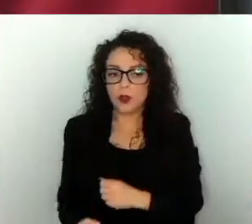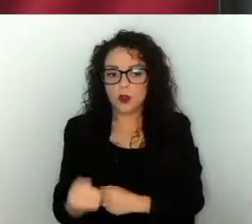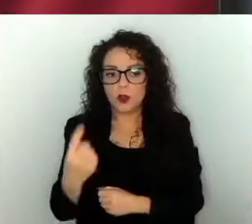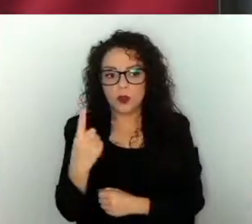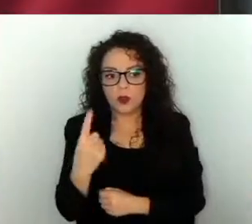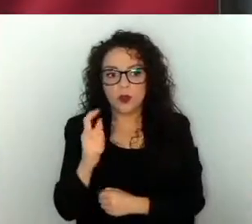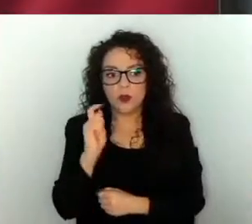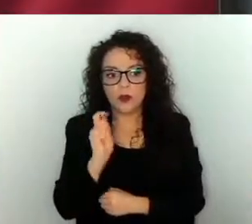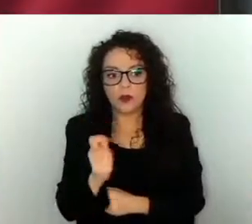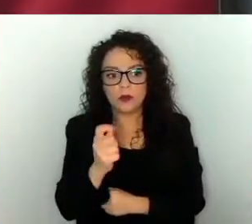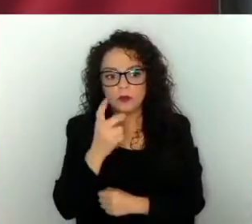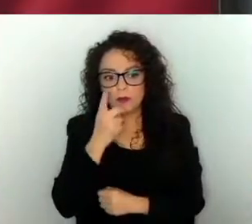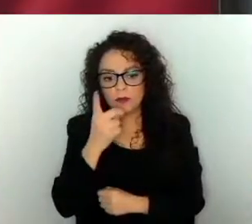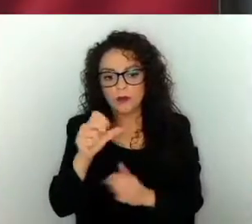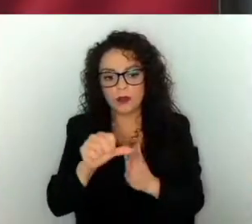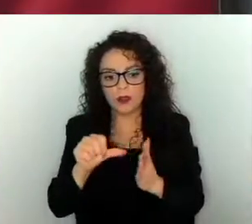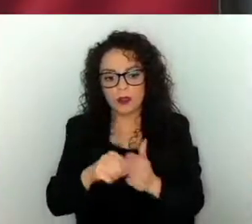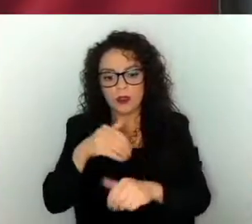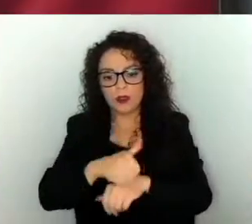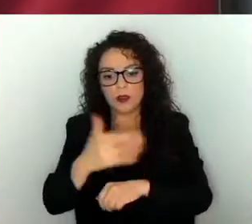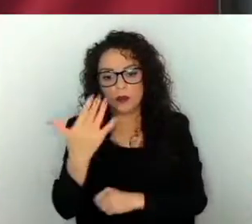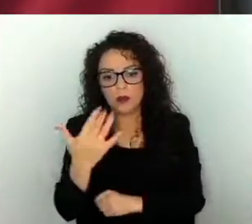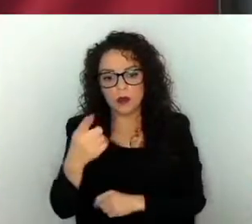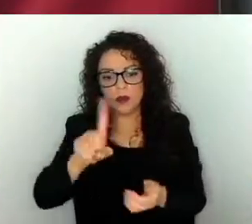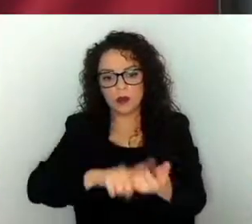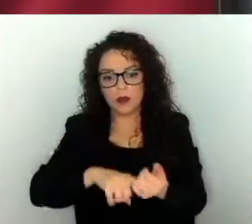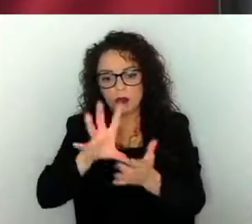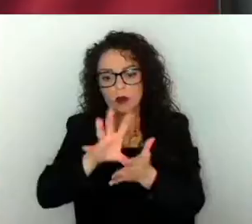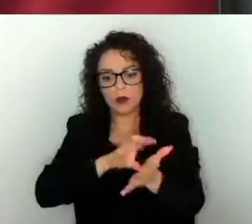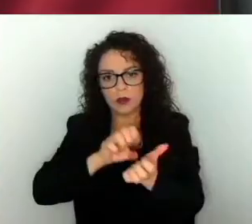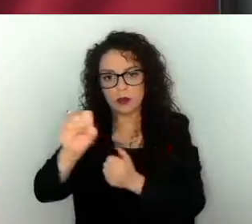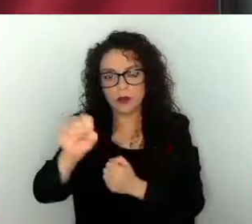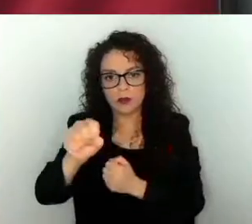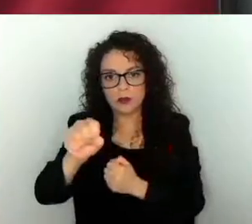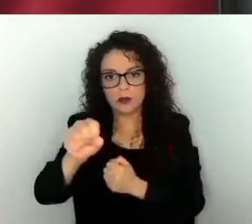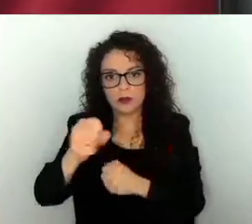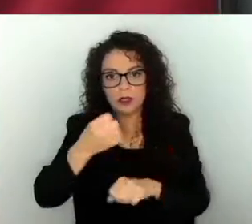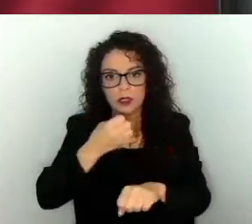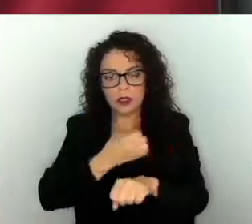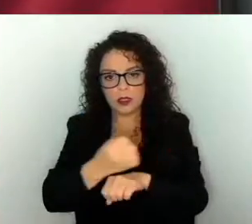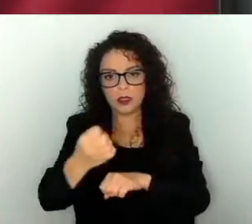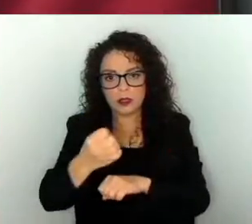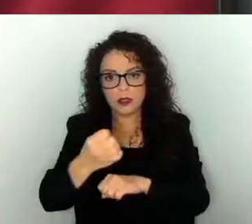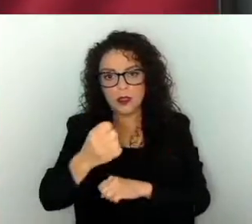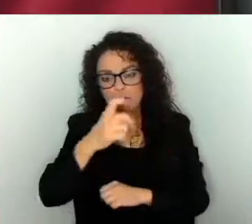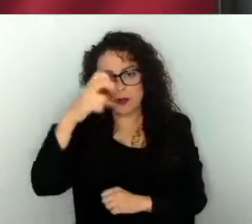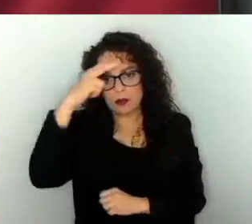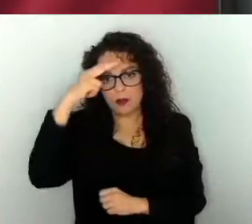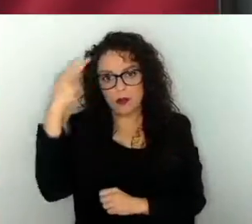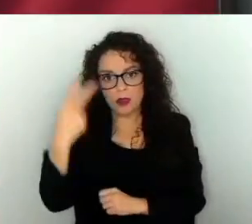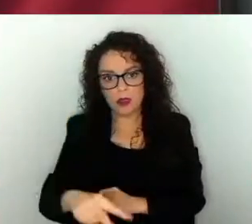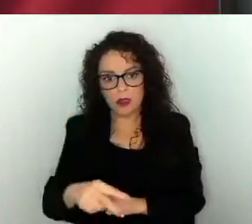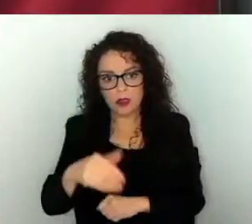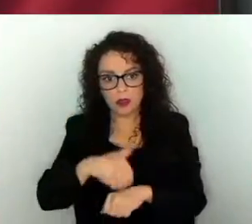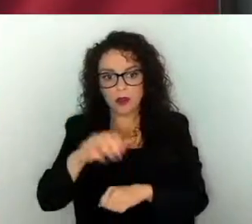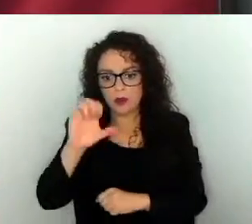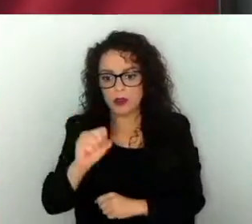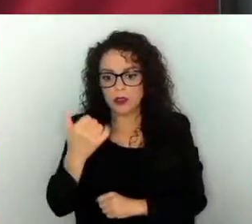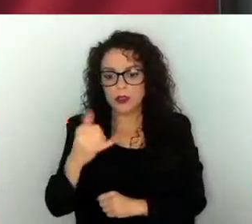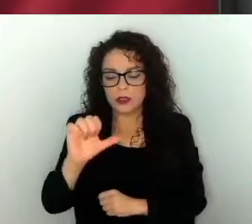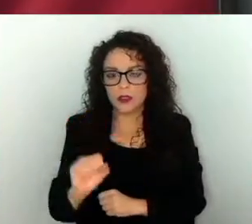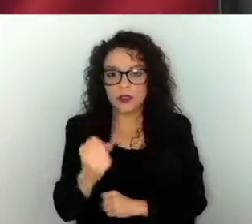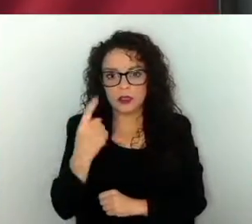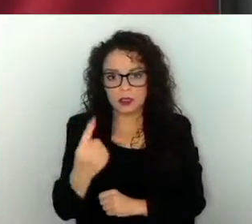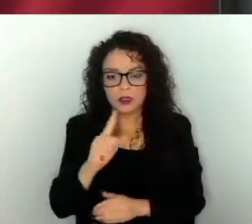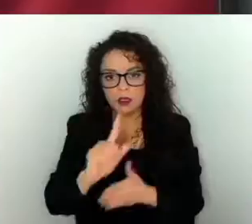en lo establecido en los artículos 50 de la Constitución Política del Estado Libre y Soberano de México, 60 y 61, de la